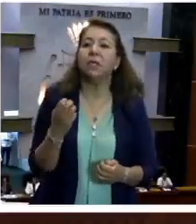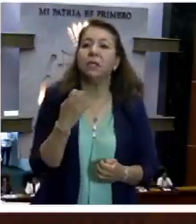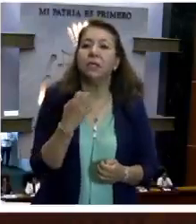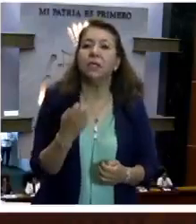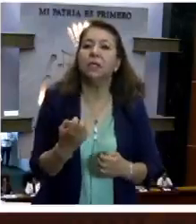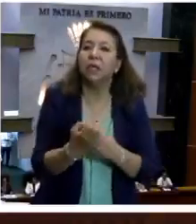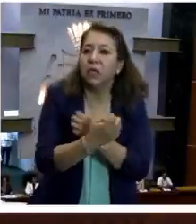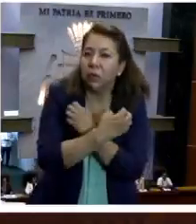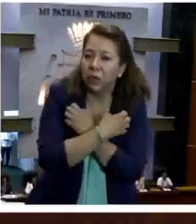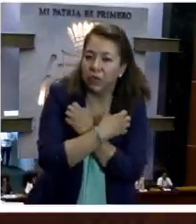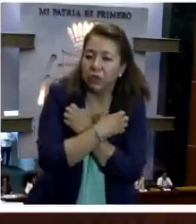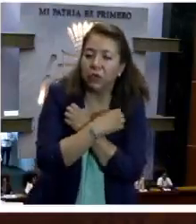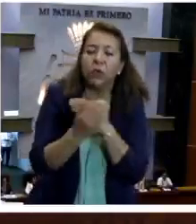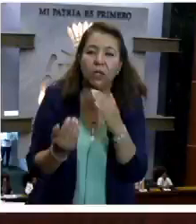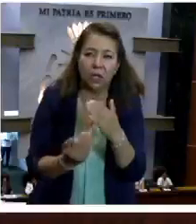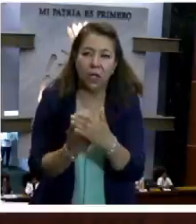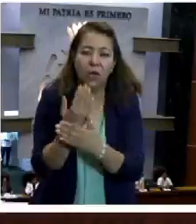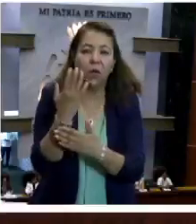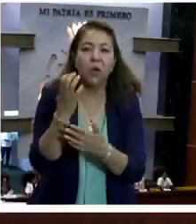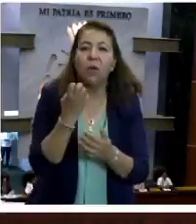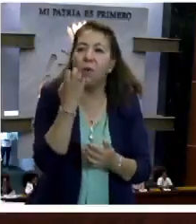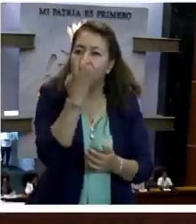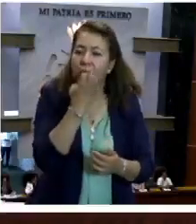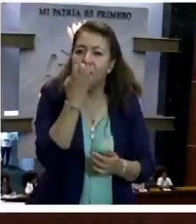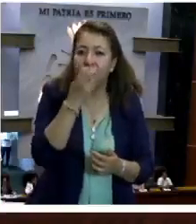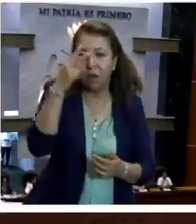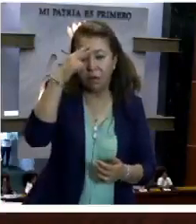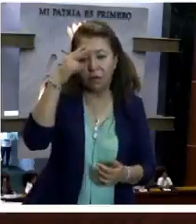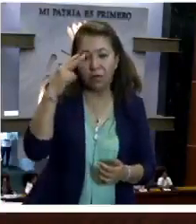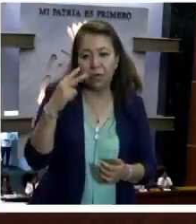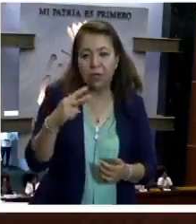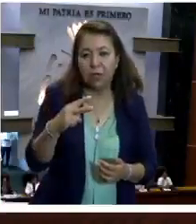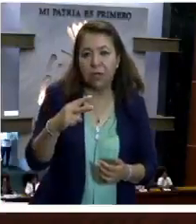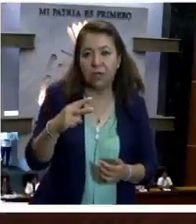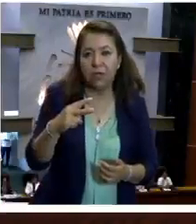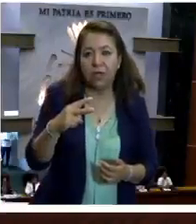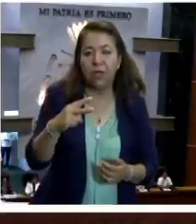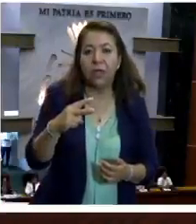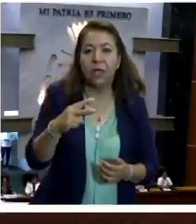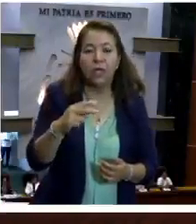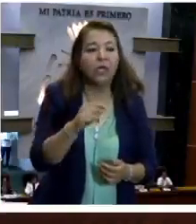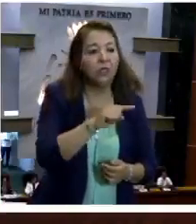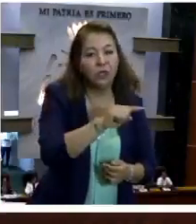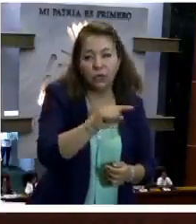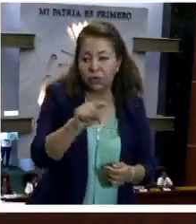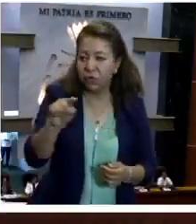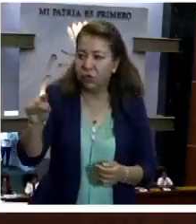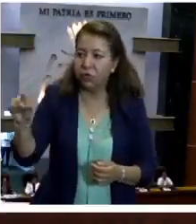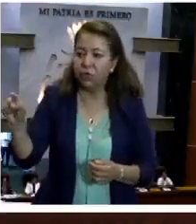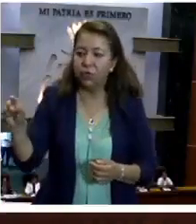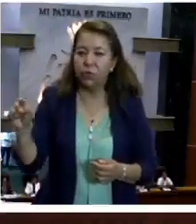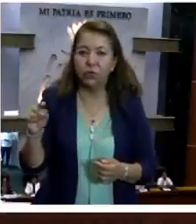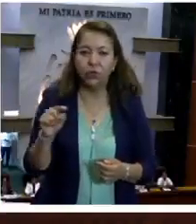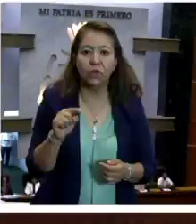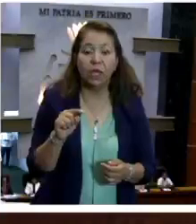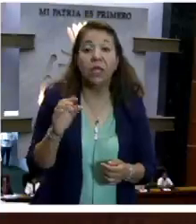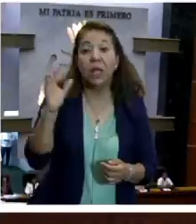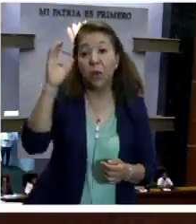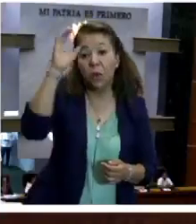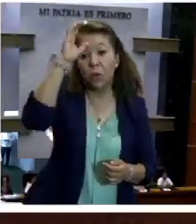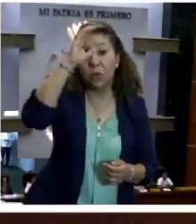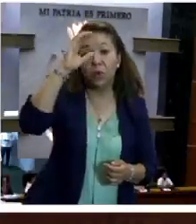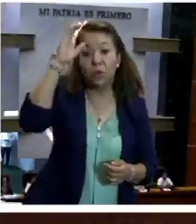escuela mexicana que pretende arraigar en ustedes, niñas y niños, esta